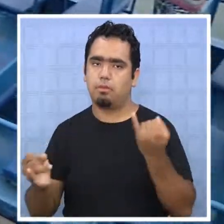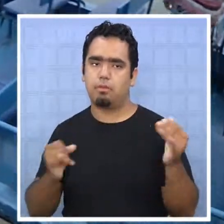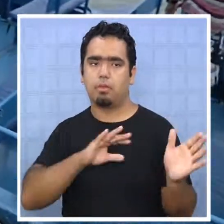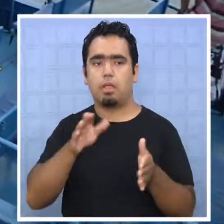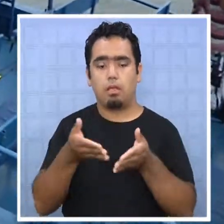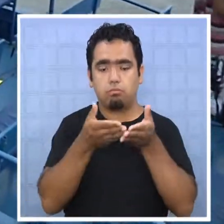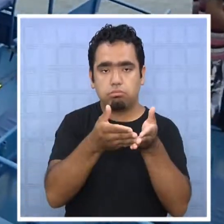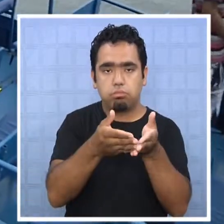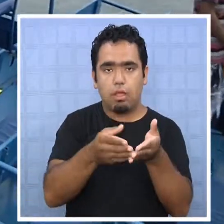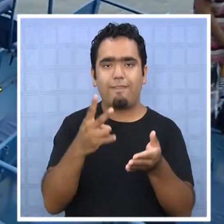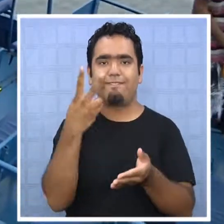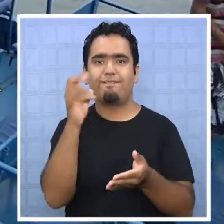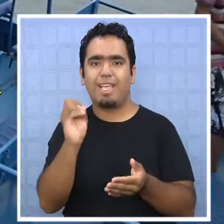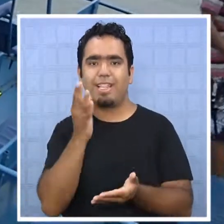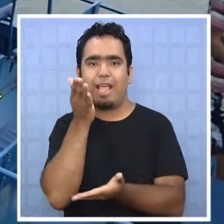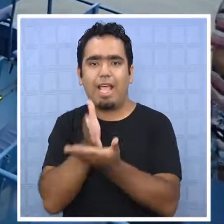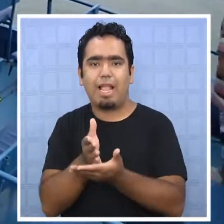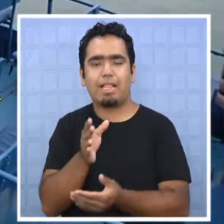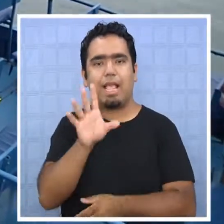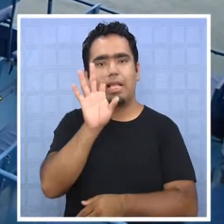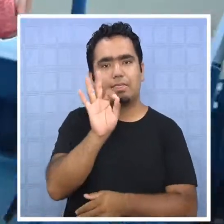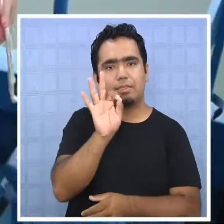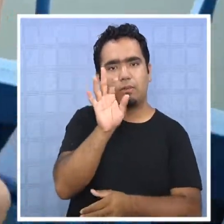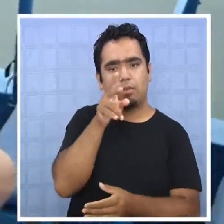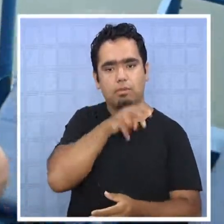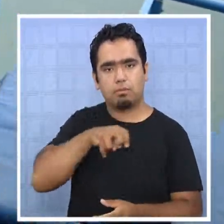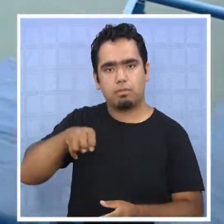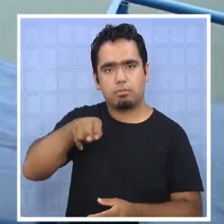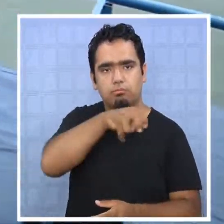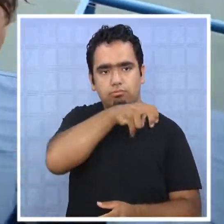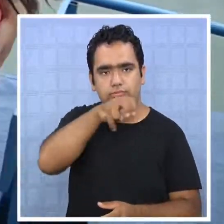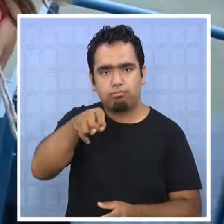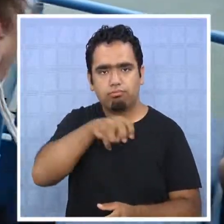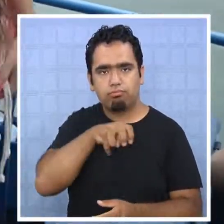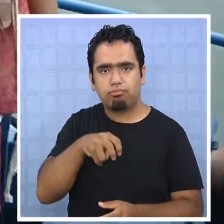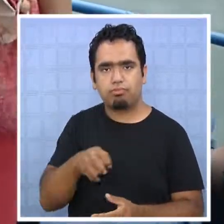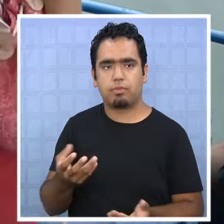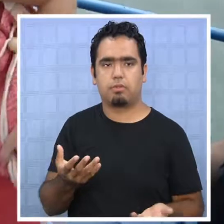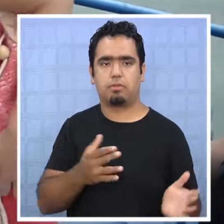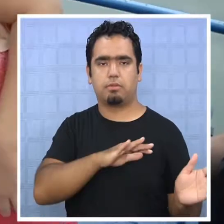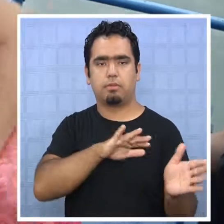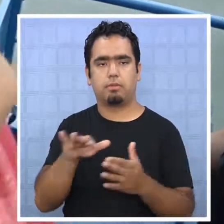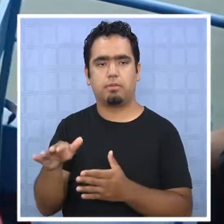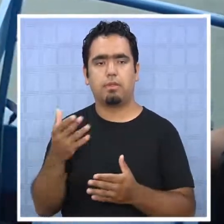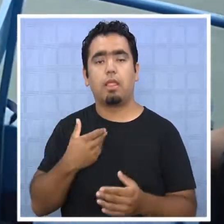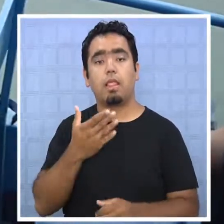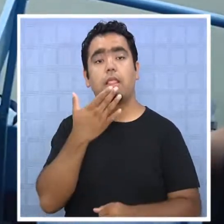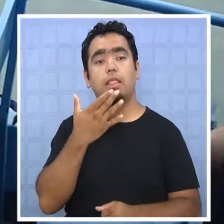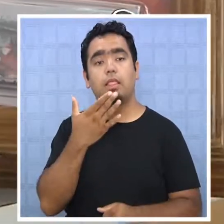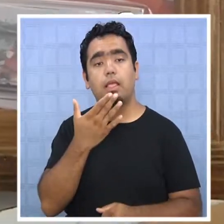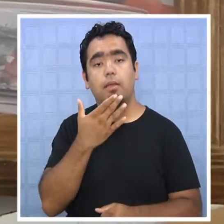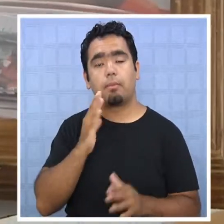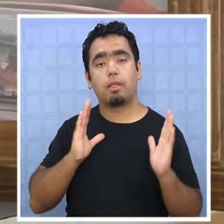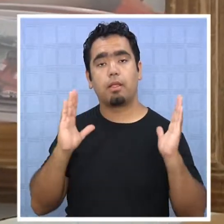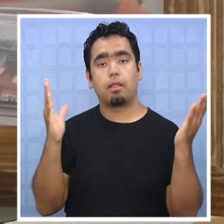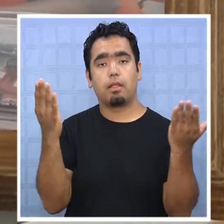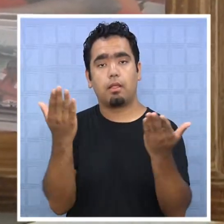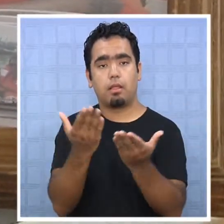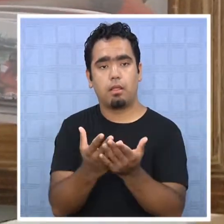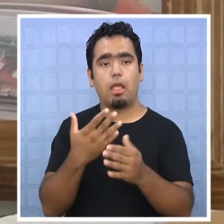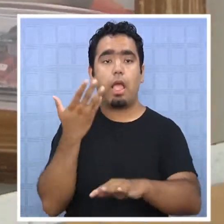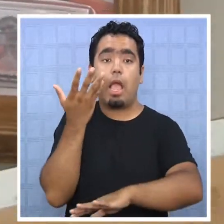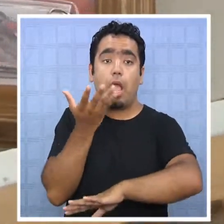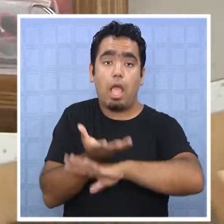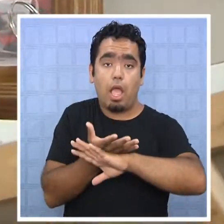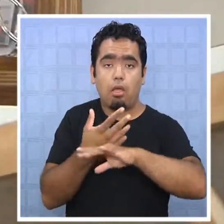puede transportar 20, 25, 30 y hasta 50 pasajeros en los periodos de mayor demanda. También en